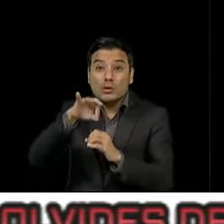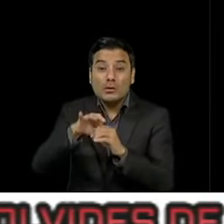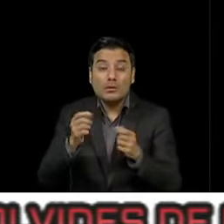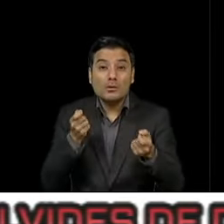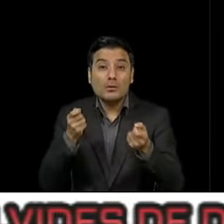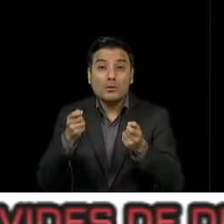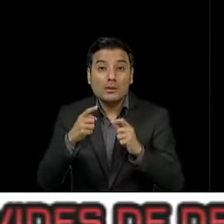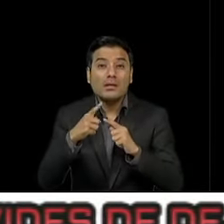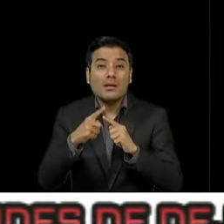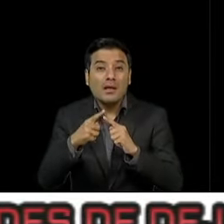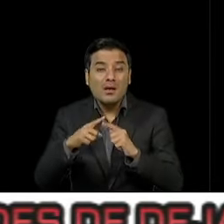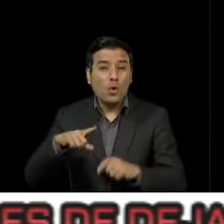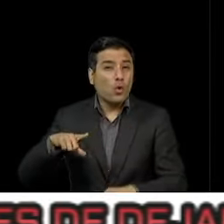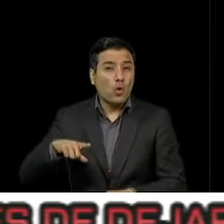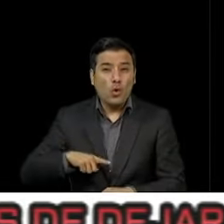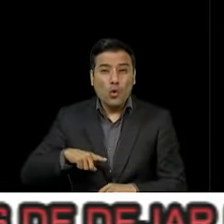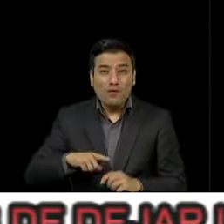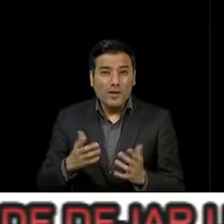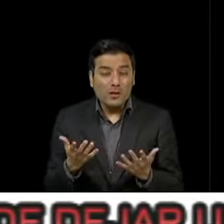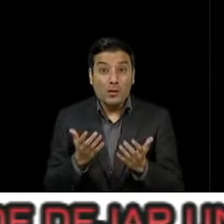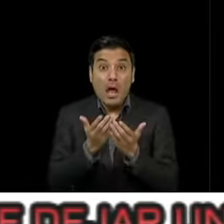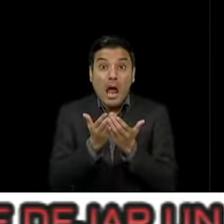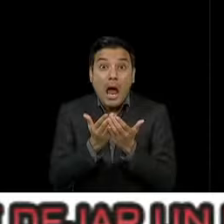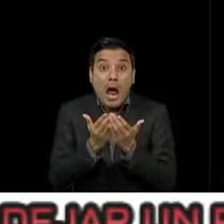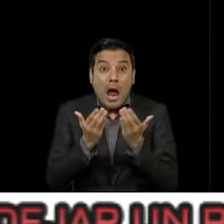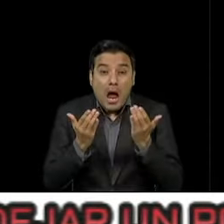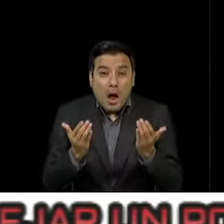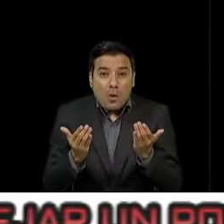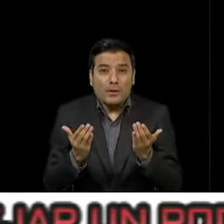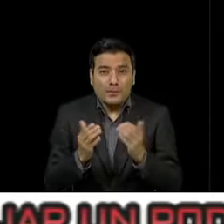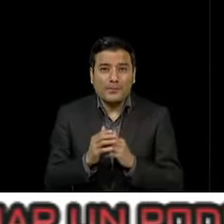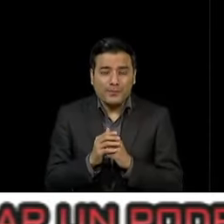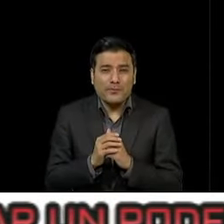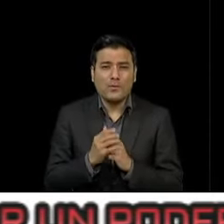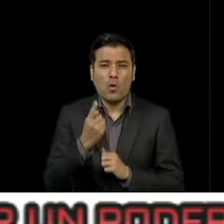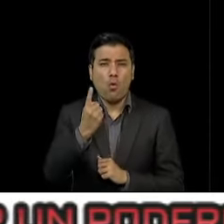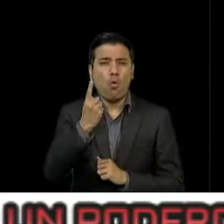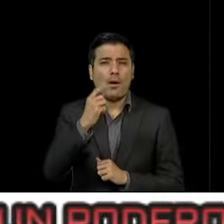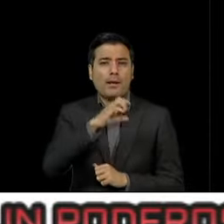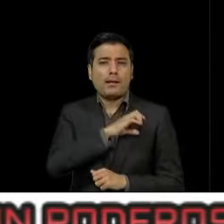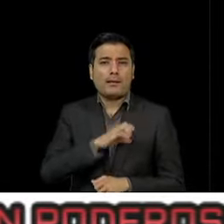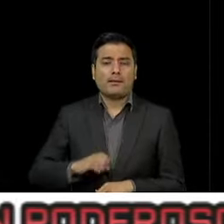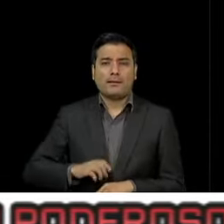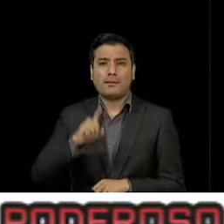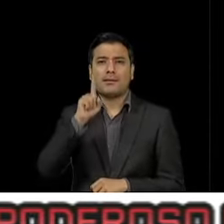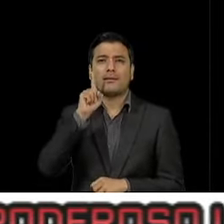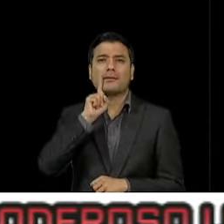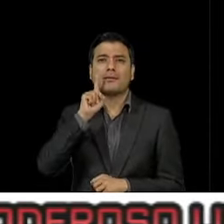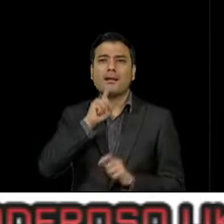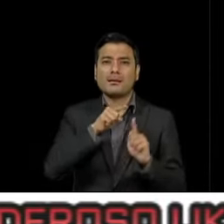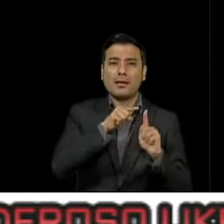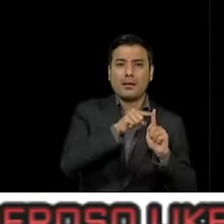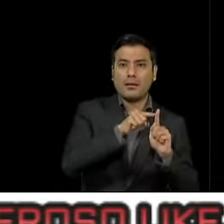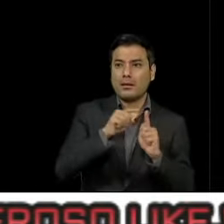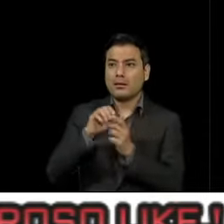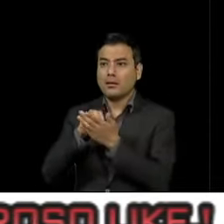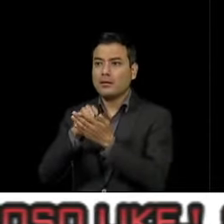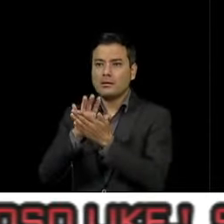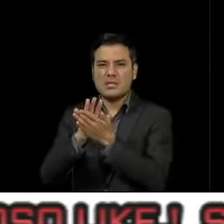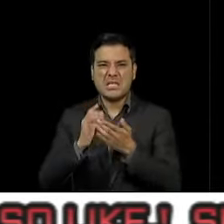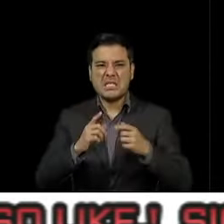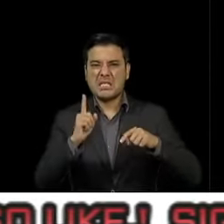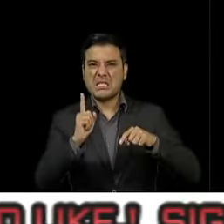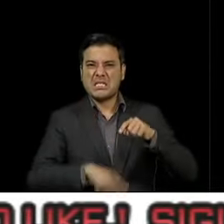gobierno y hoy se le ha negado el registro a la principal candidata de la oposición. ¿Y todo para qué? Para